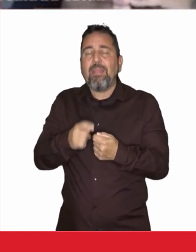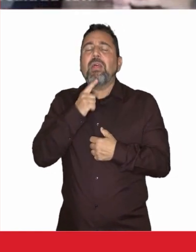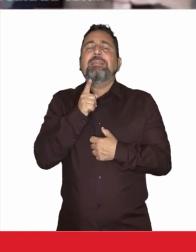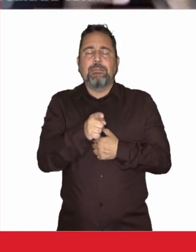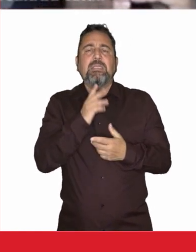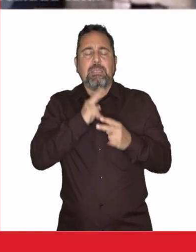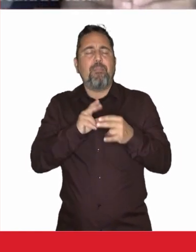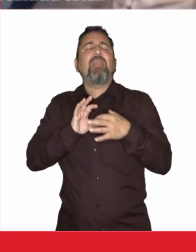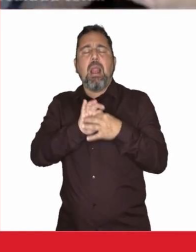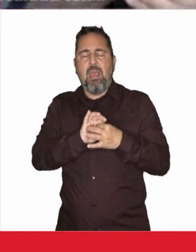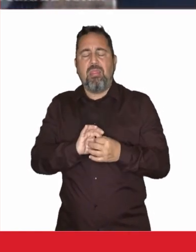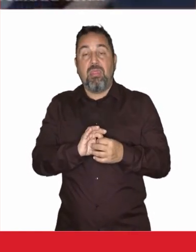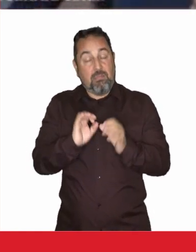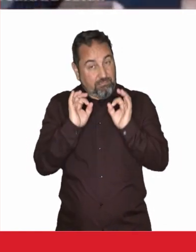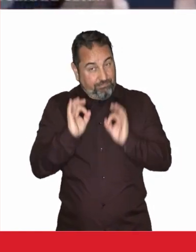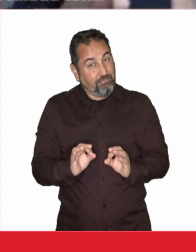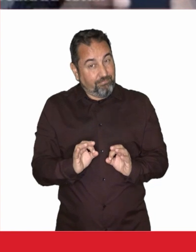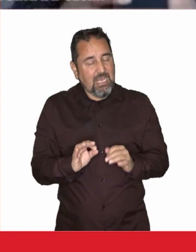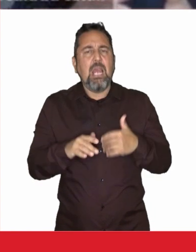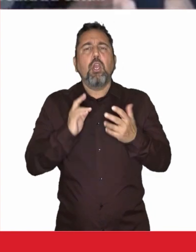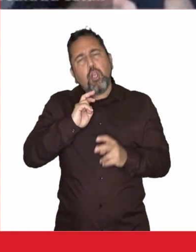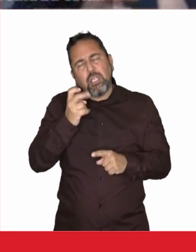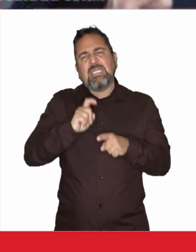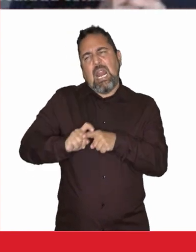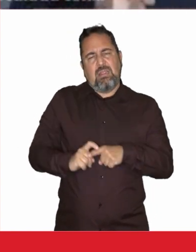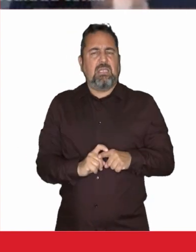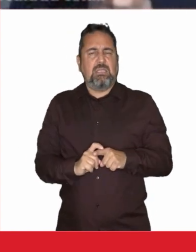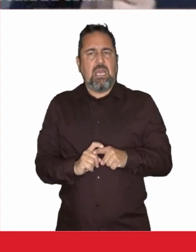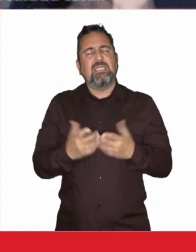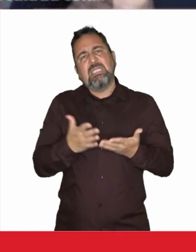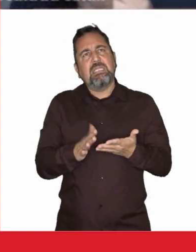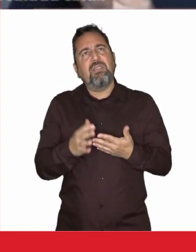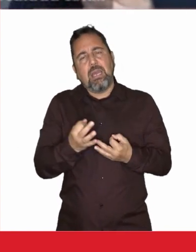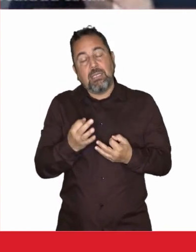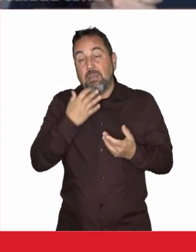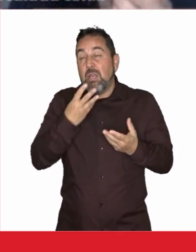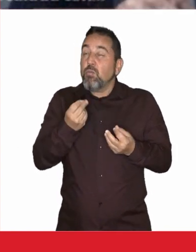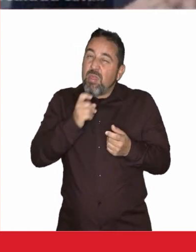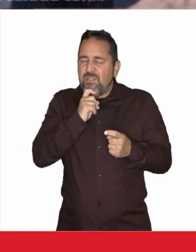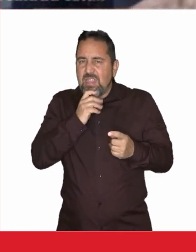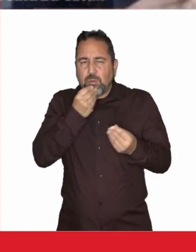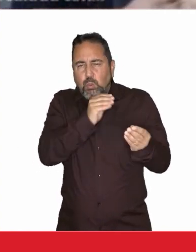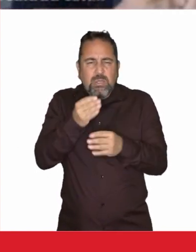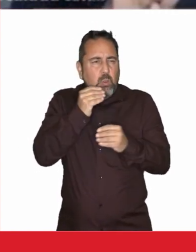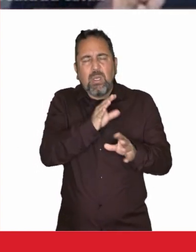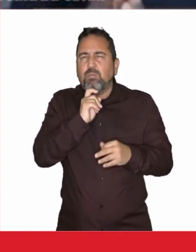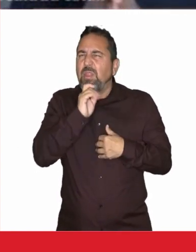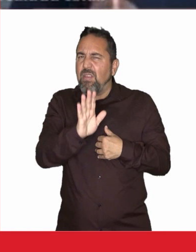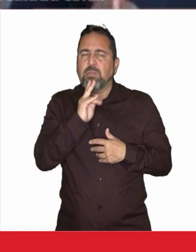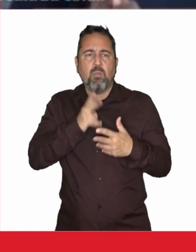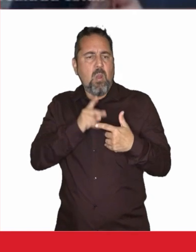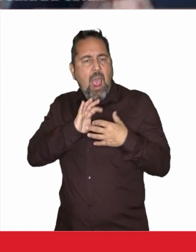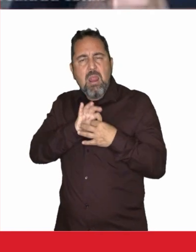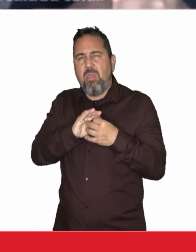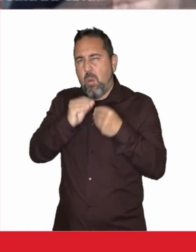sufrir significativamente? Sí, entonces es una alianza. ¿De acuerdo? Y luego otras características es que normalmente son difíciles